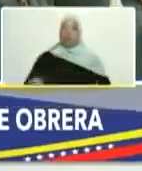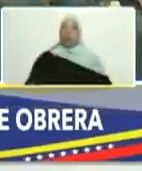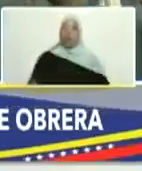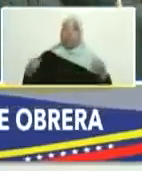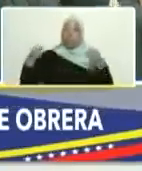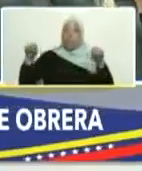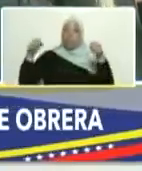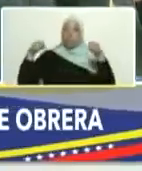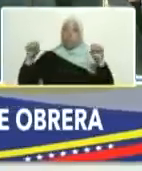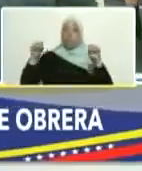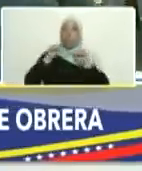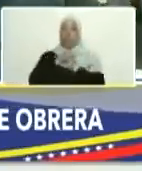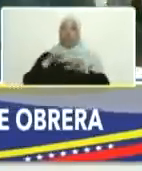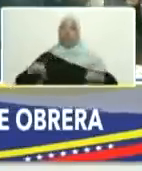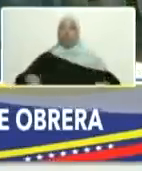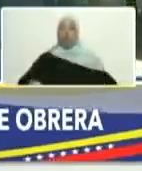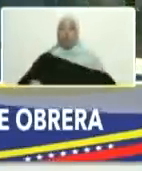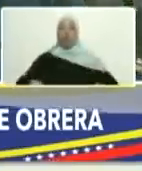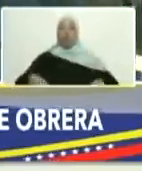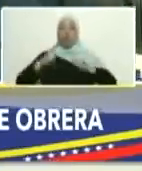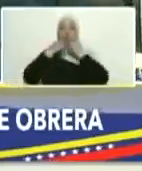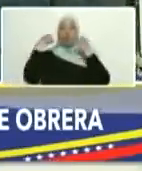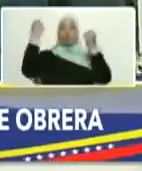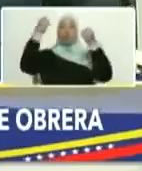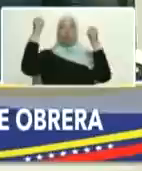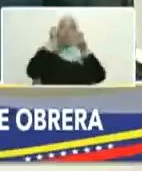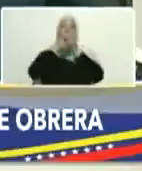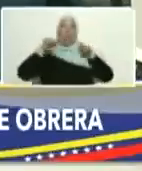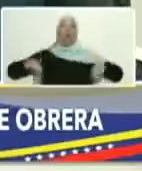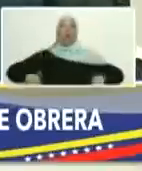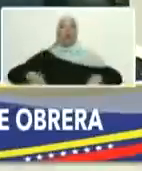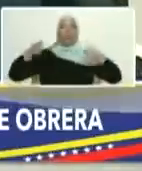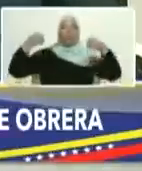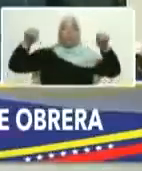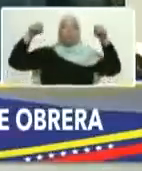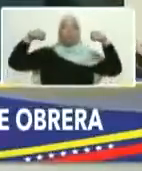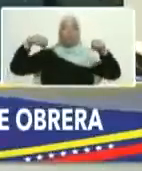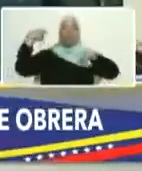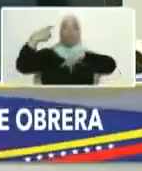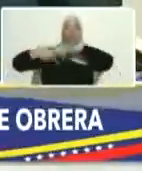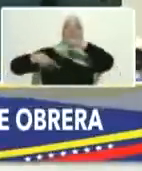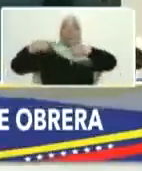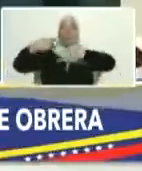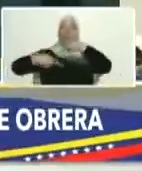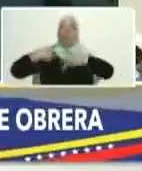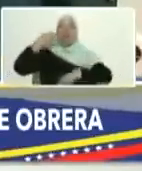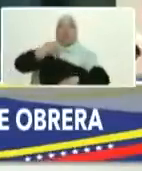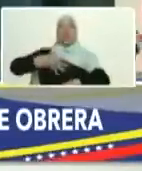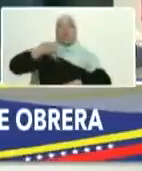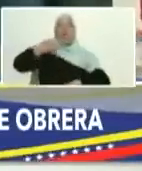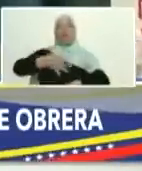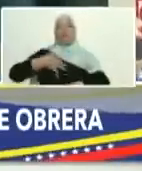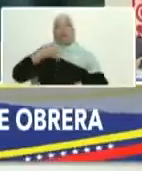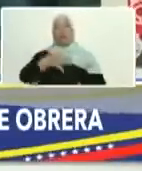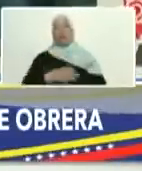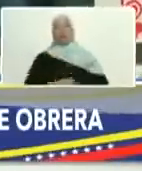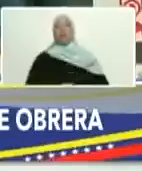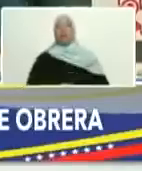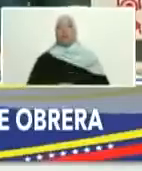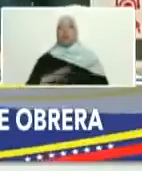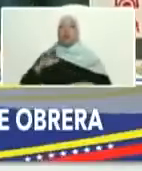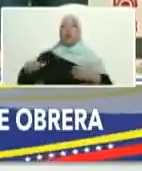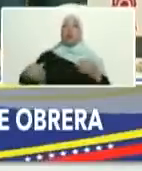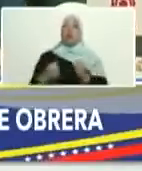Activa y siempre productiva, Guayana, activa y siempre productiva. Compañeros de Guayana, hasta